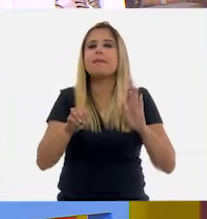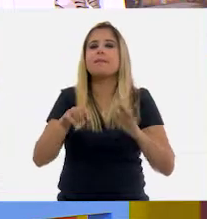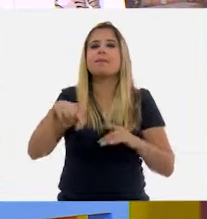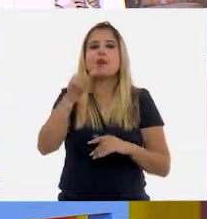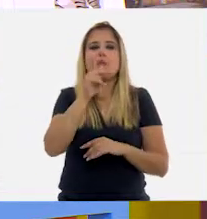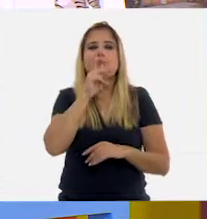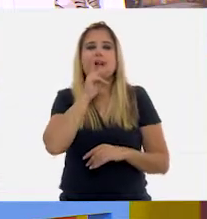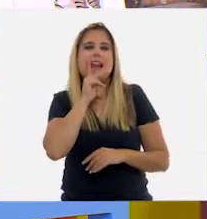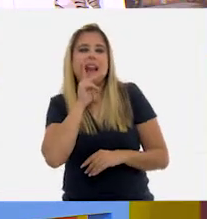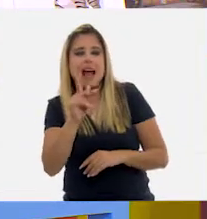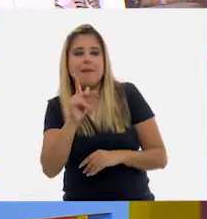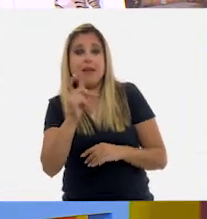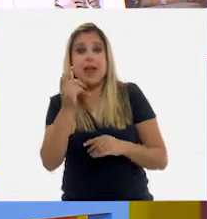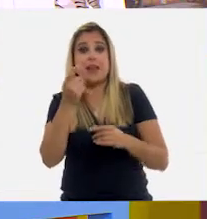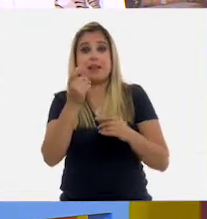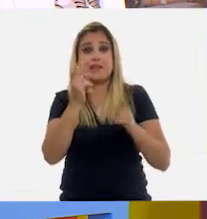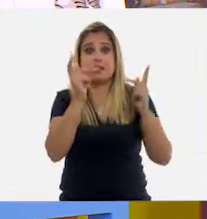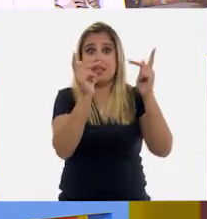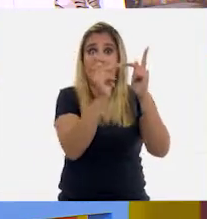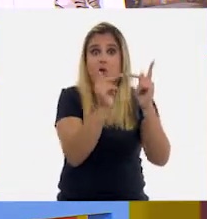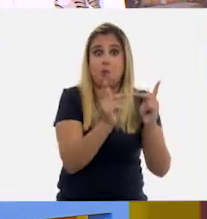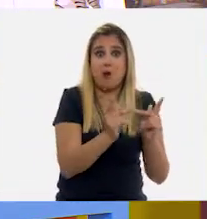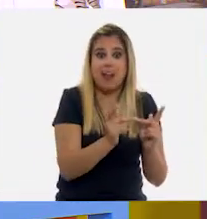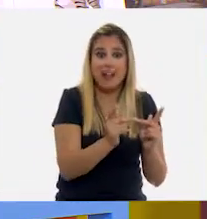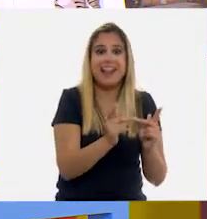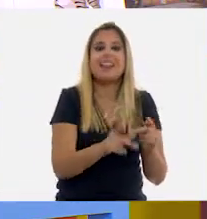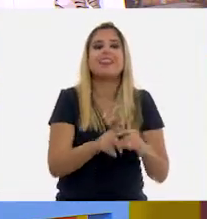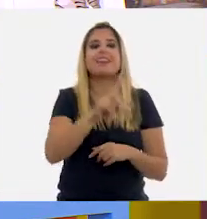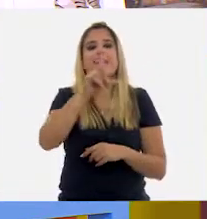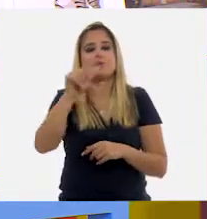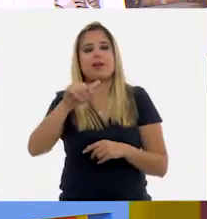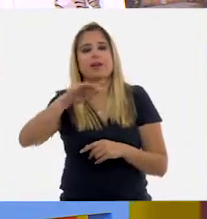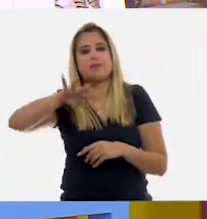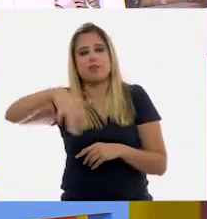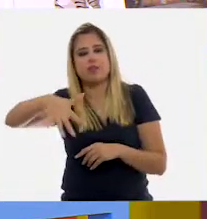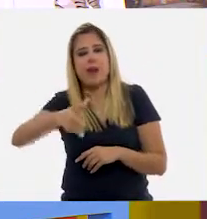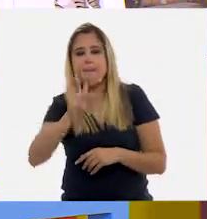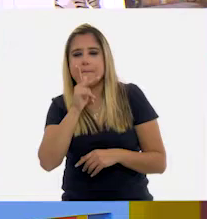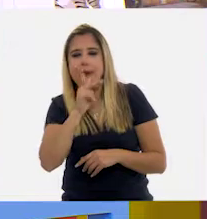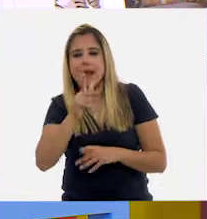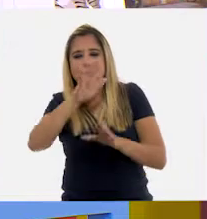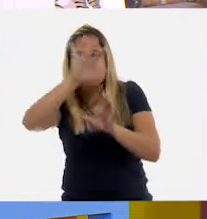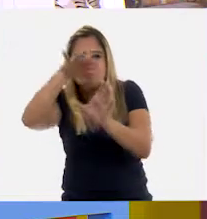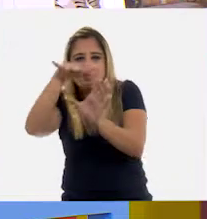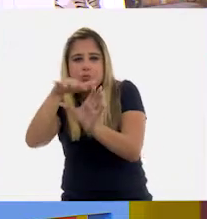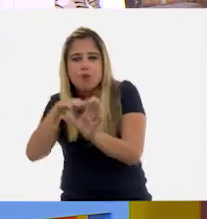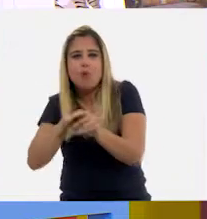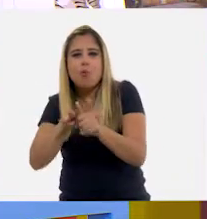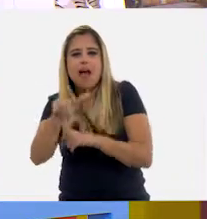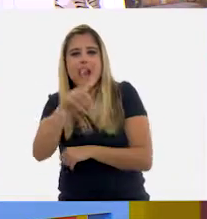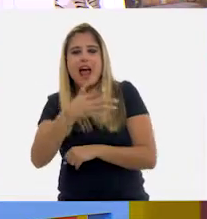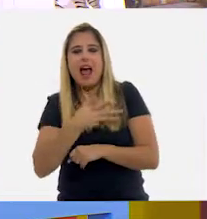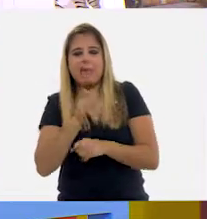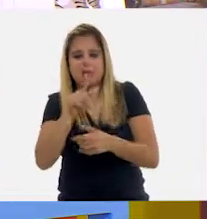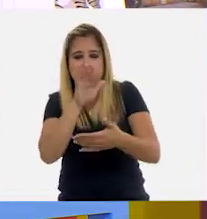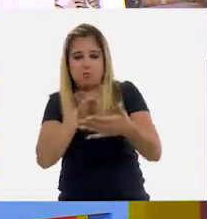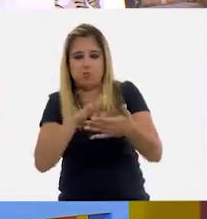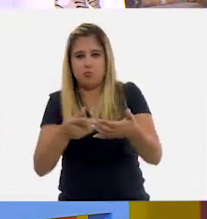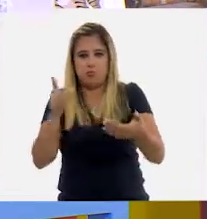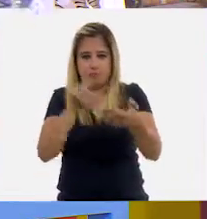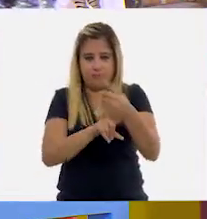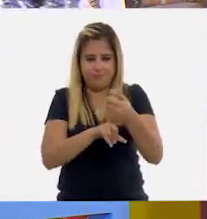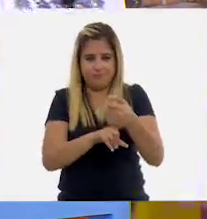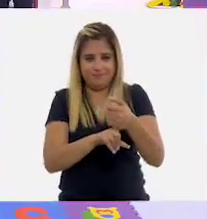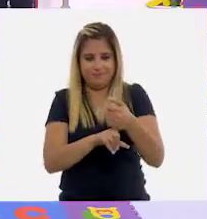algunas palabras que inician igual y posteriormente vamos a buscar las que contienen estas lecturas.